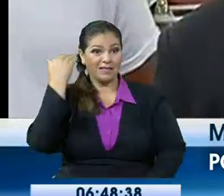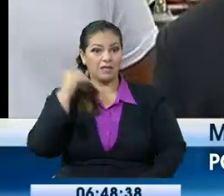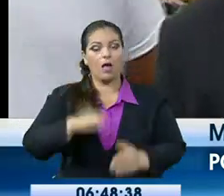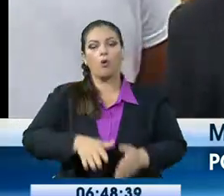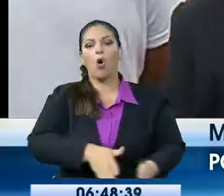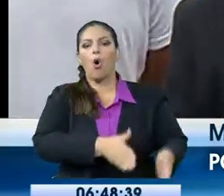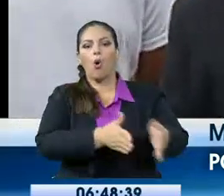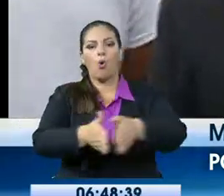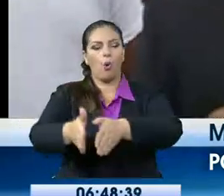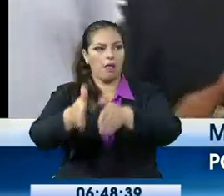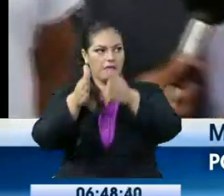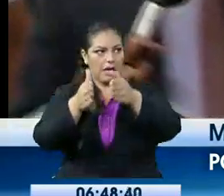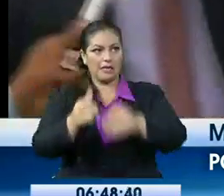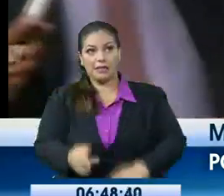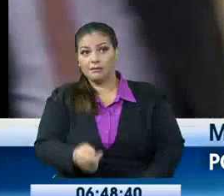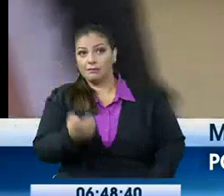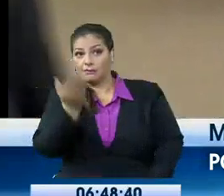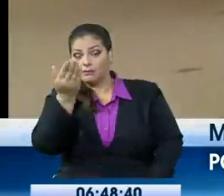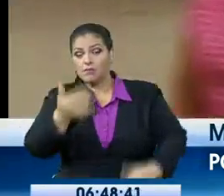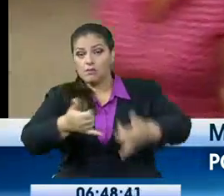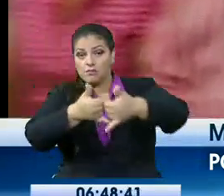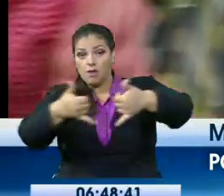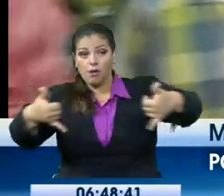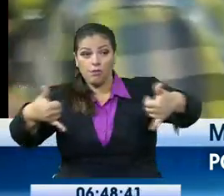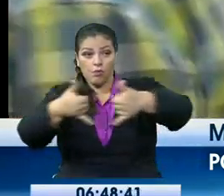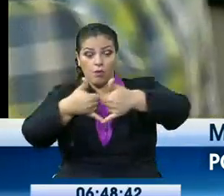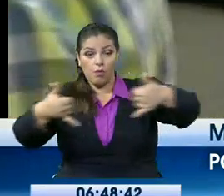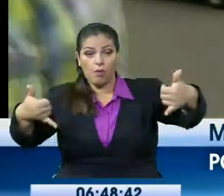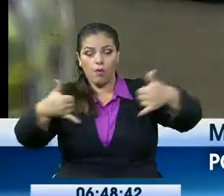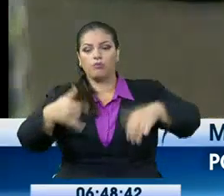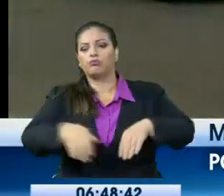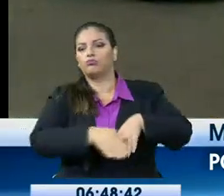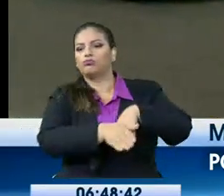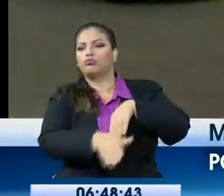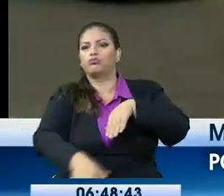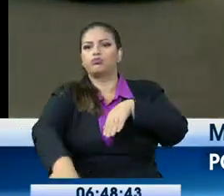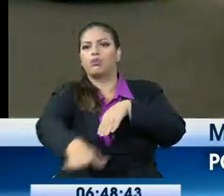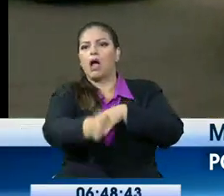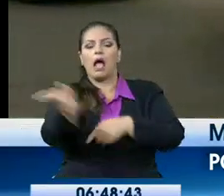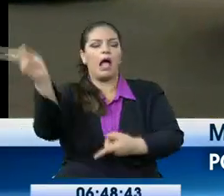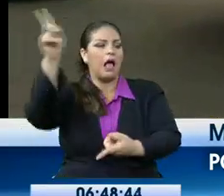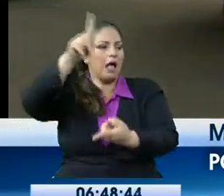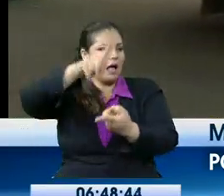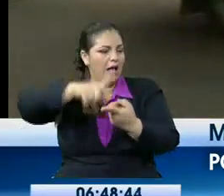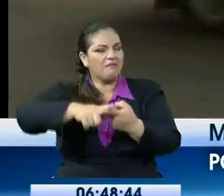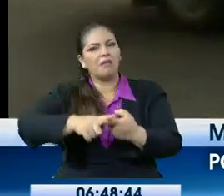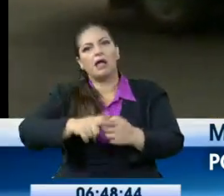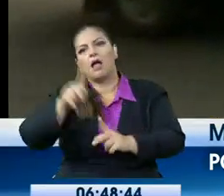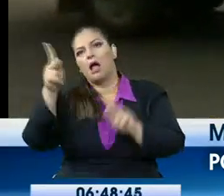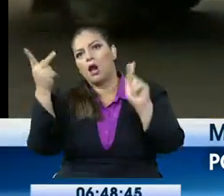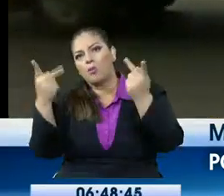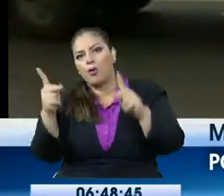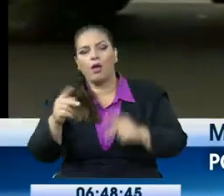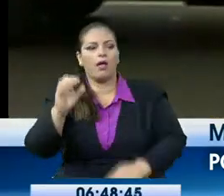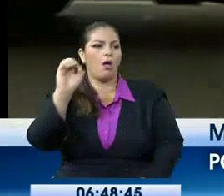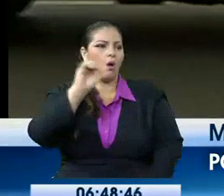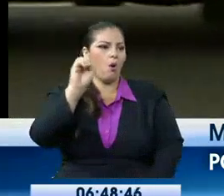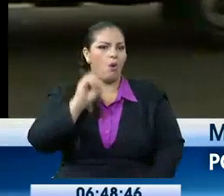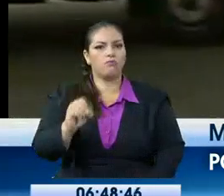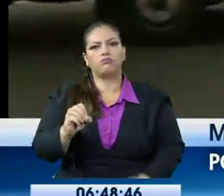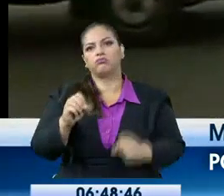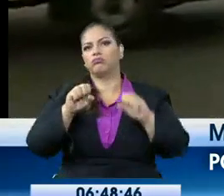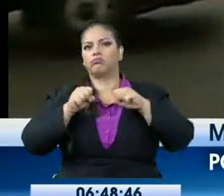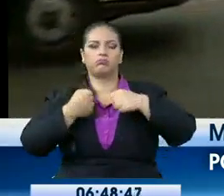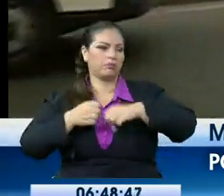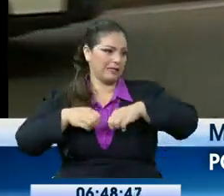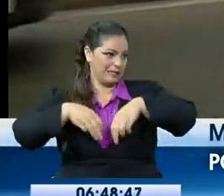daban la vuelta, sea para irse a Parque Samanes o meterse a la Alborada. Al momento que cerraron para descongestionar